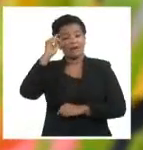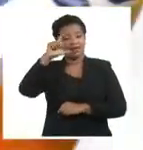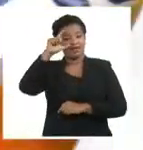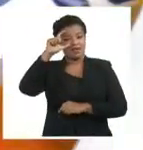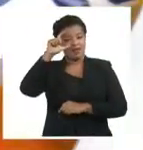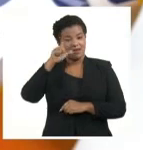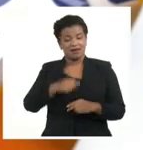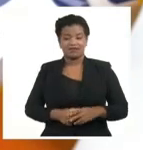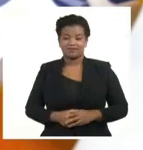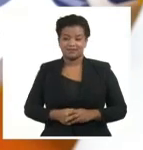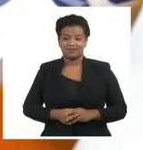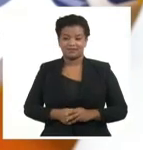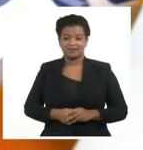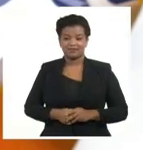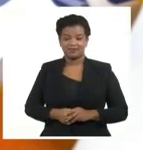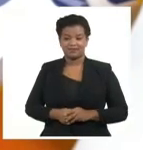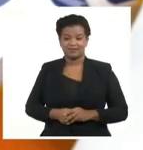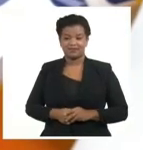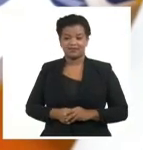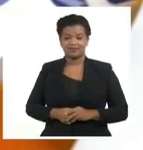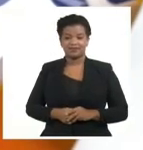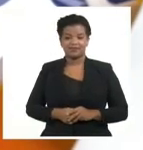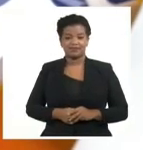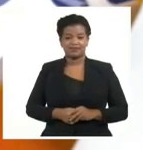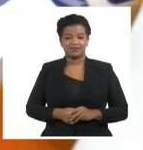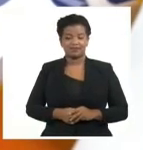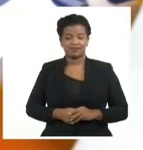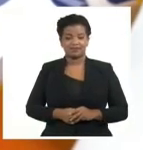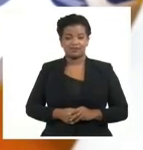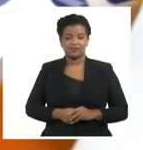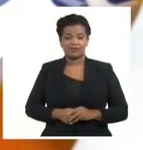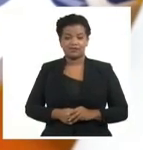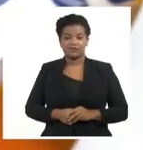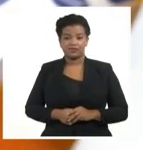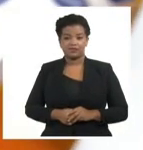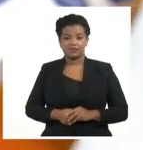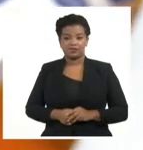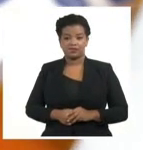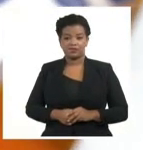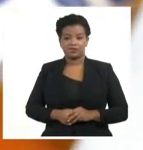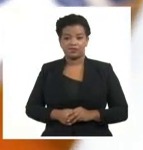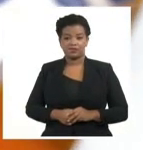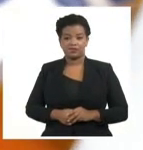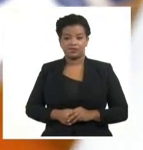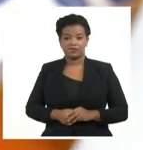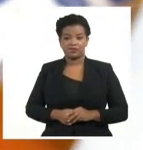presente. Desde Santiago de Cuba, Cusco Tarradell, Sistema Informativo de la Televisión Cubana.